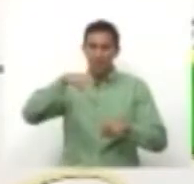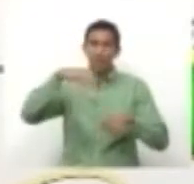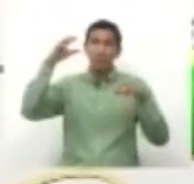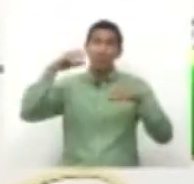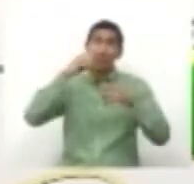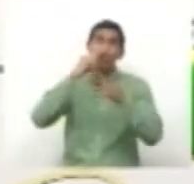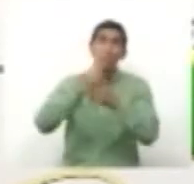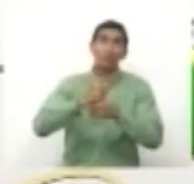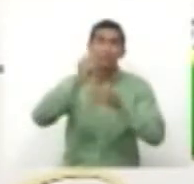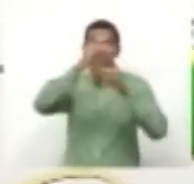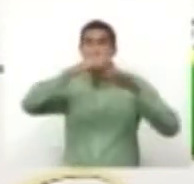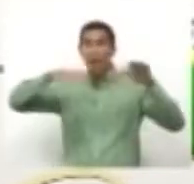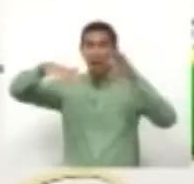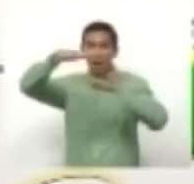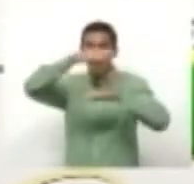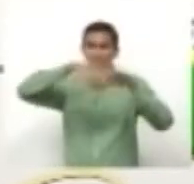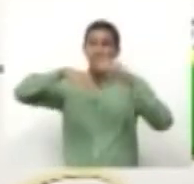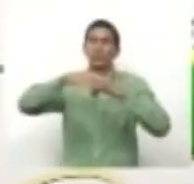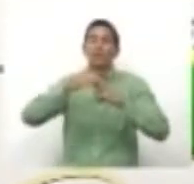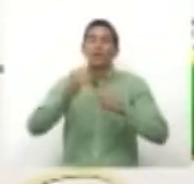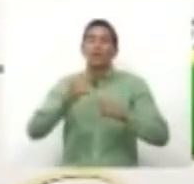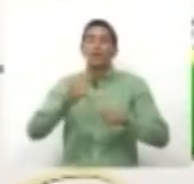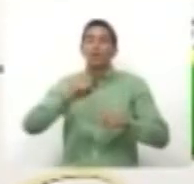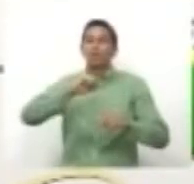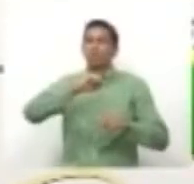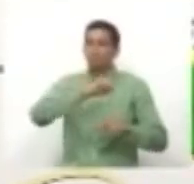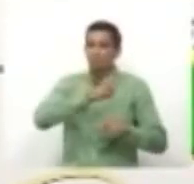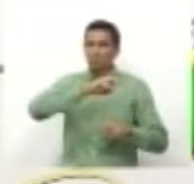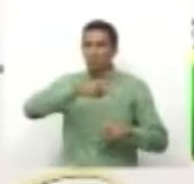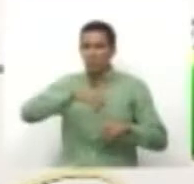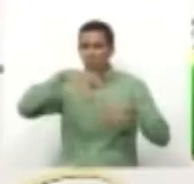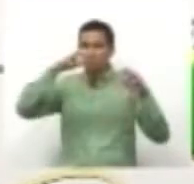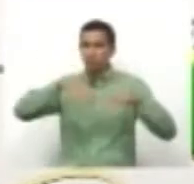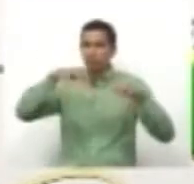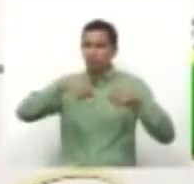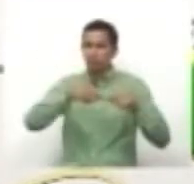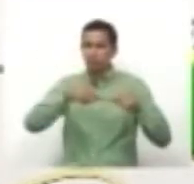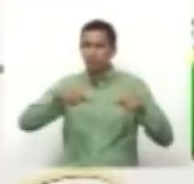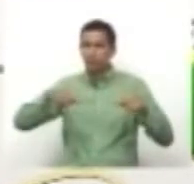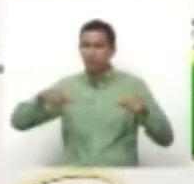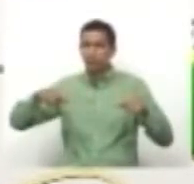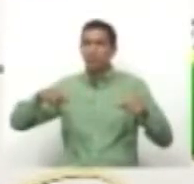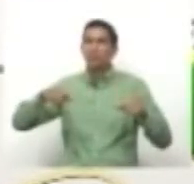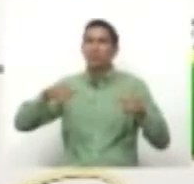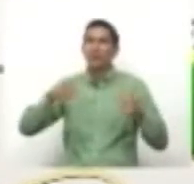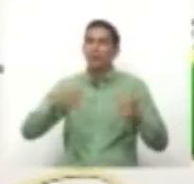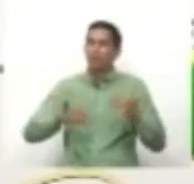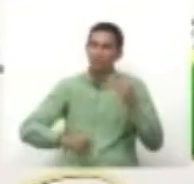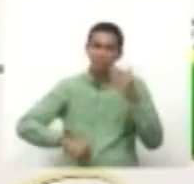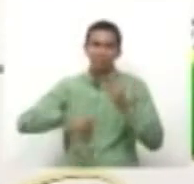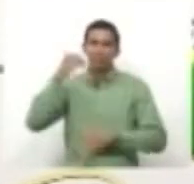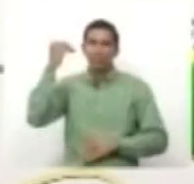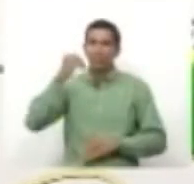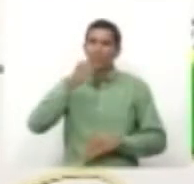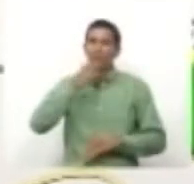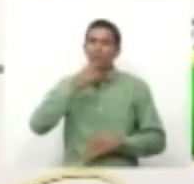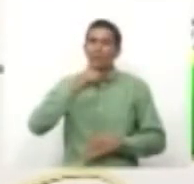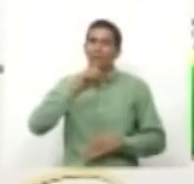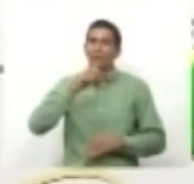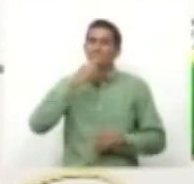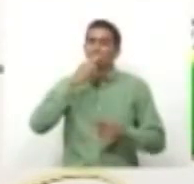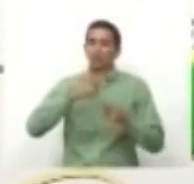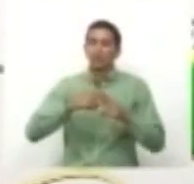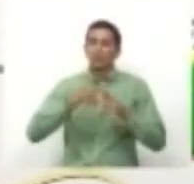comunidad que se trata de la segunda temporada de lluvias en el país y que marca el inicio del fenómeno de La Niña. Algunas